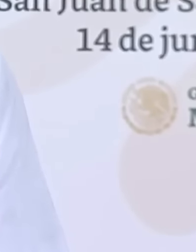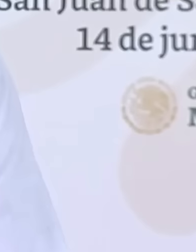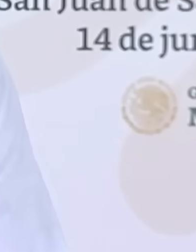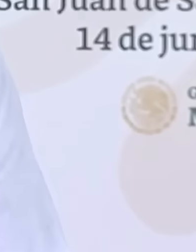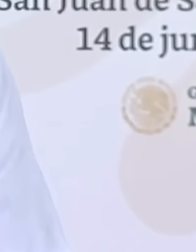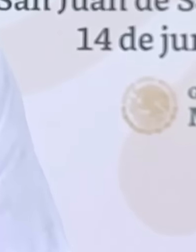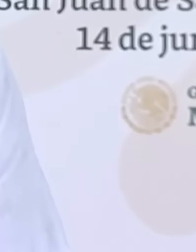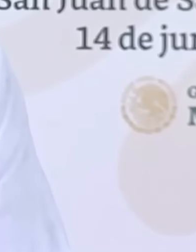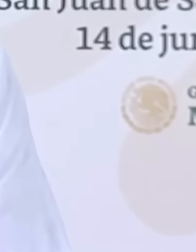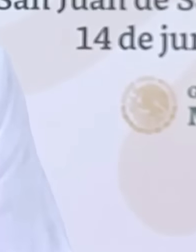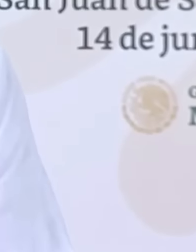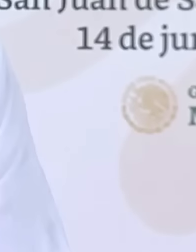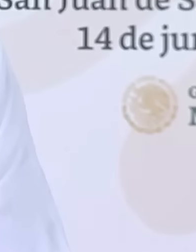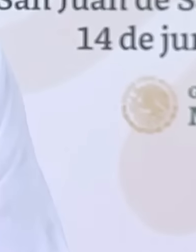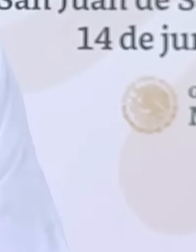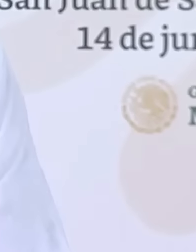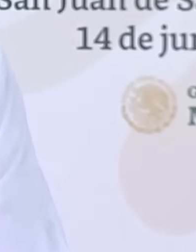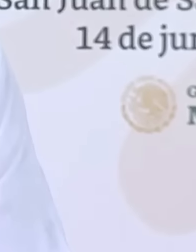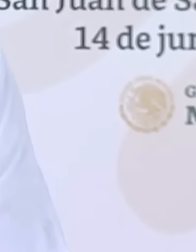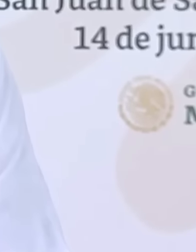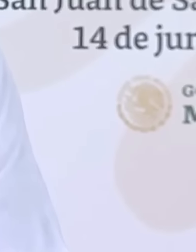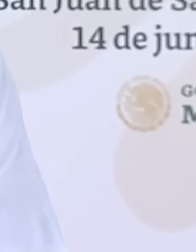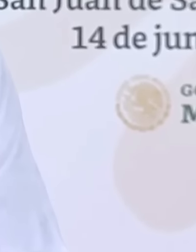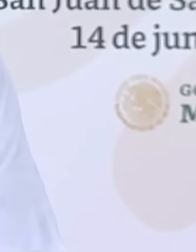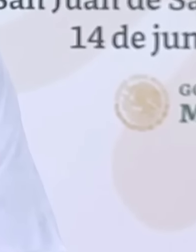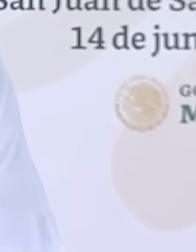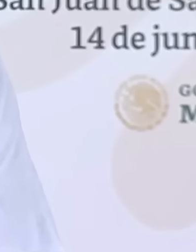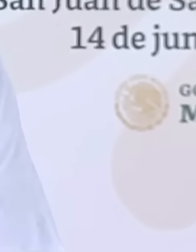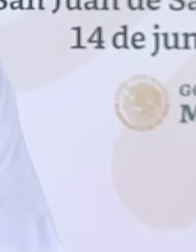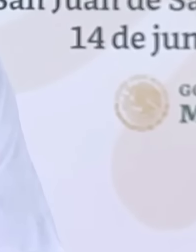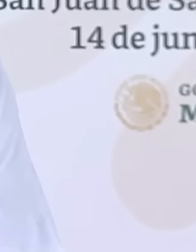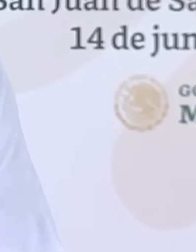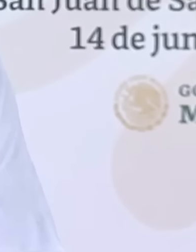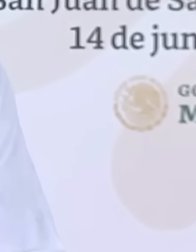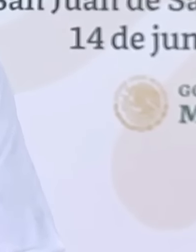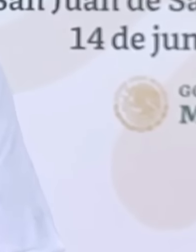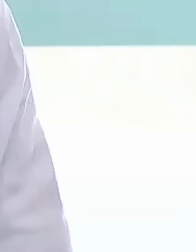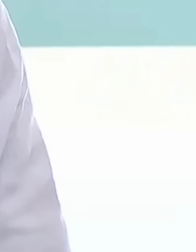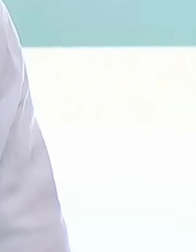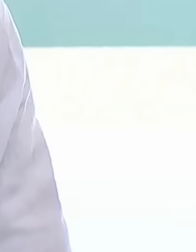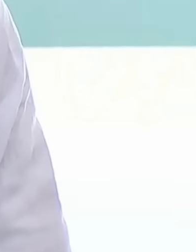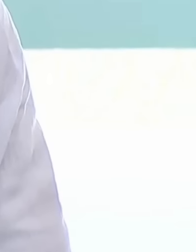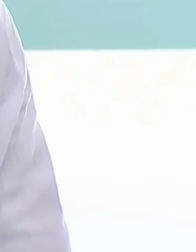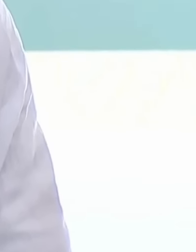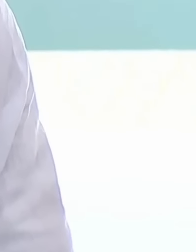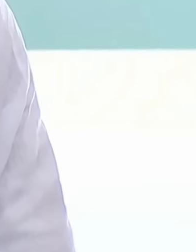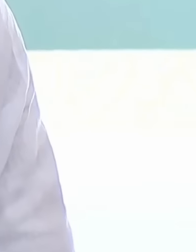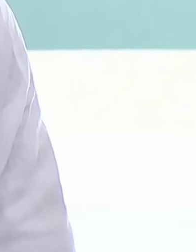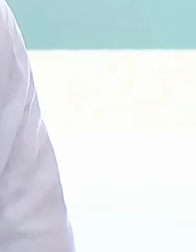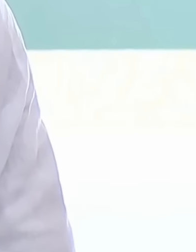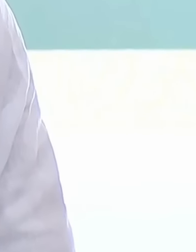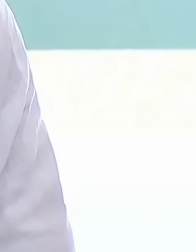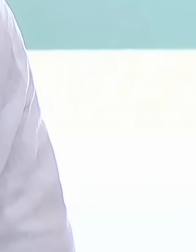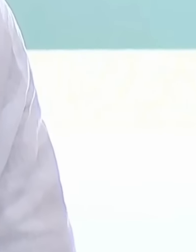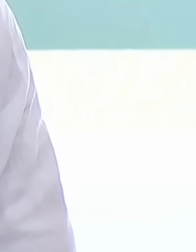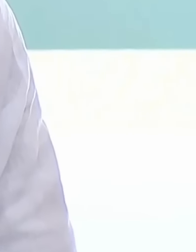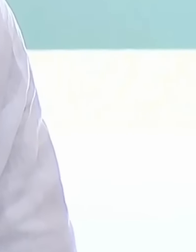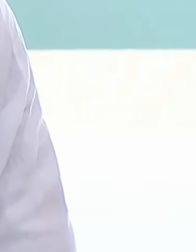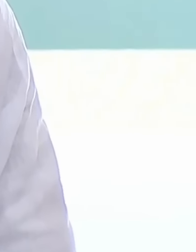carbonífera de Coahuila. Me da mucho gusto estar de nuevo aquí con ustedes, poder compartir